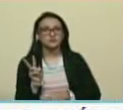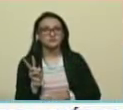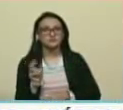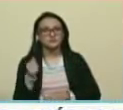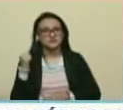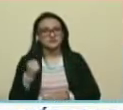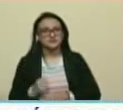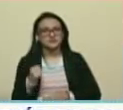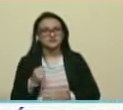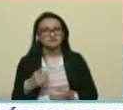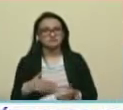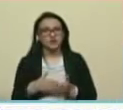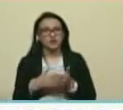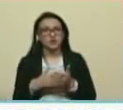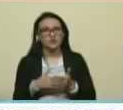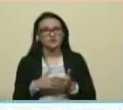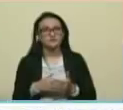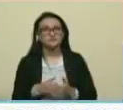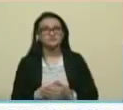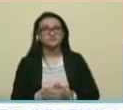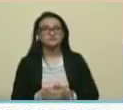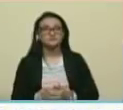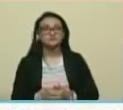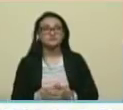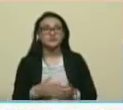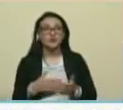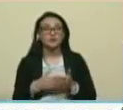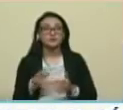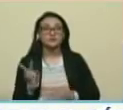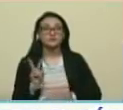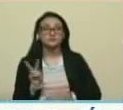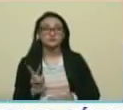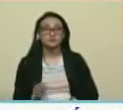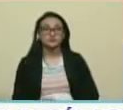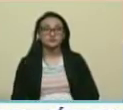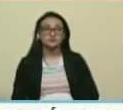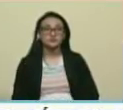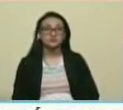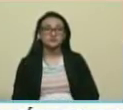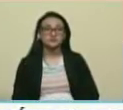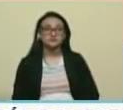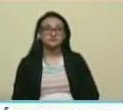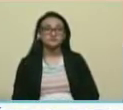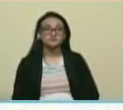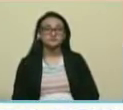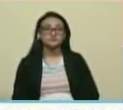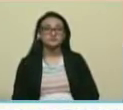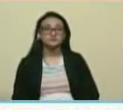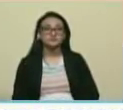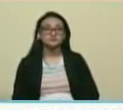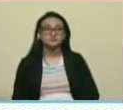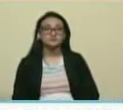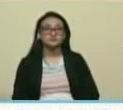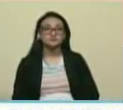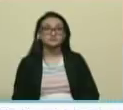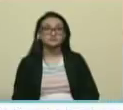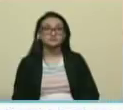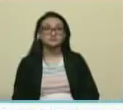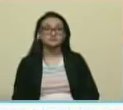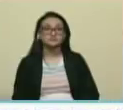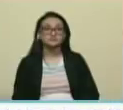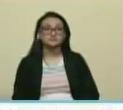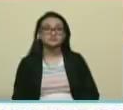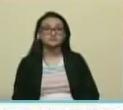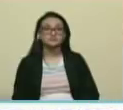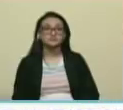insistir en la agresión multiforme contra Venezuela. Ustedes saben, y si